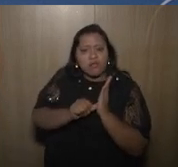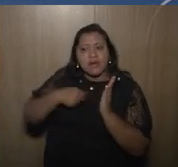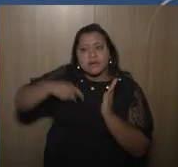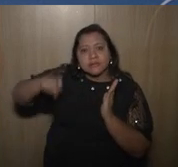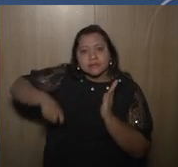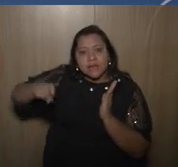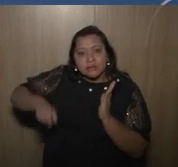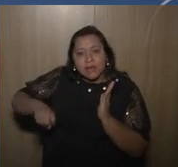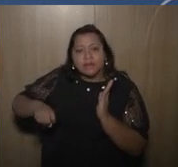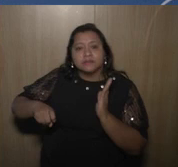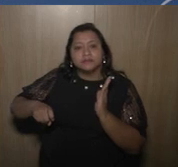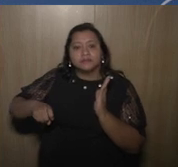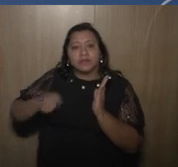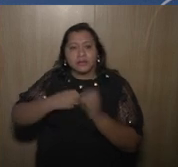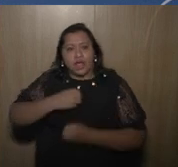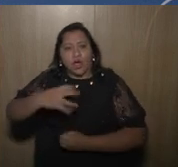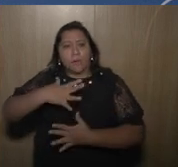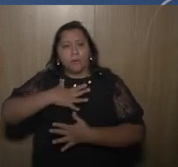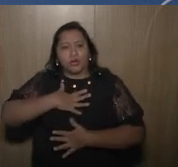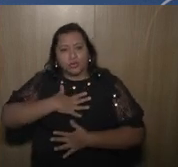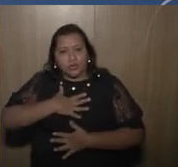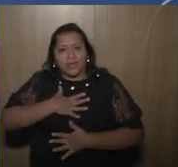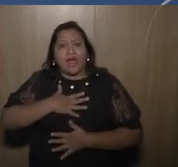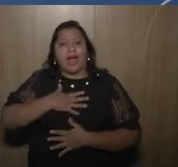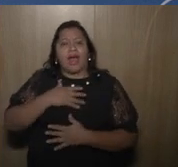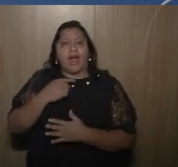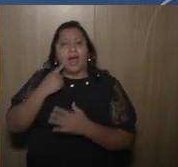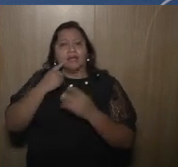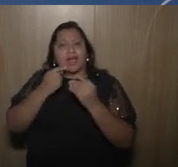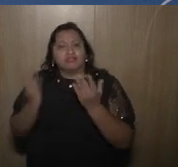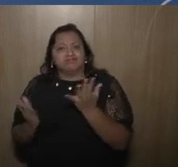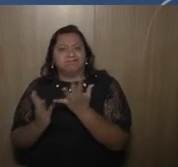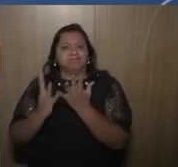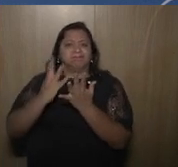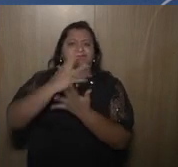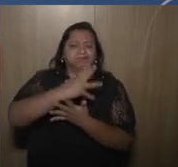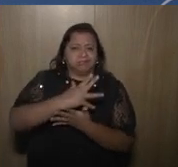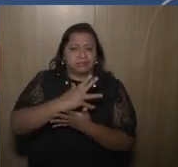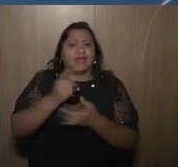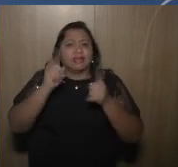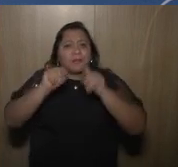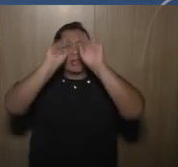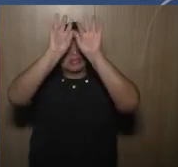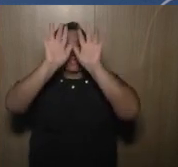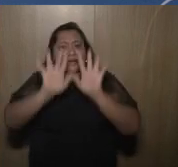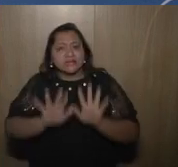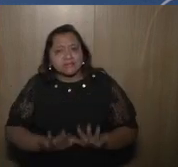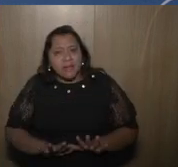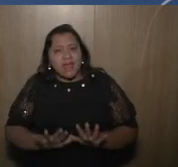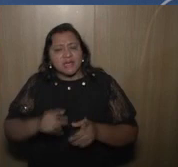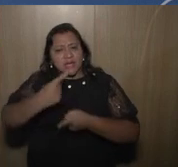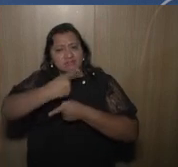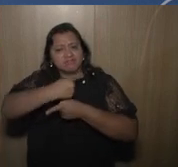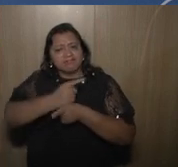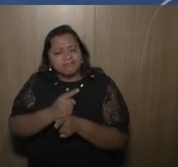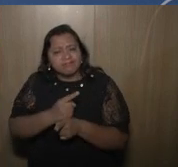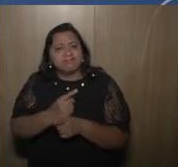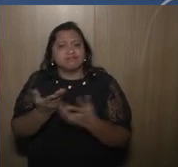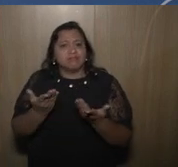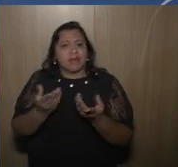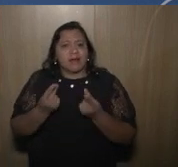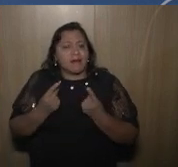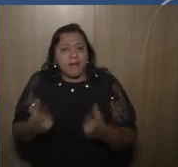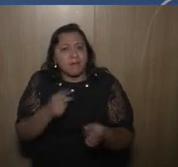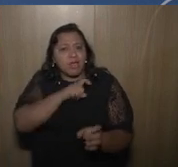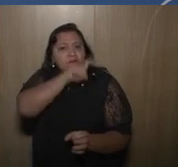Que da cuenta de oportunidad, que da cuenta de trazabilidad, que da cuenta de transparencia, de eficiencia, de tener una